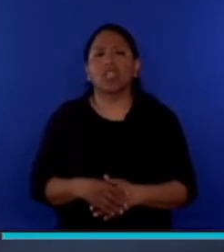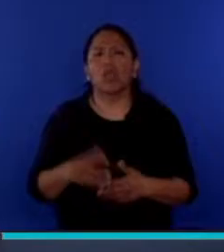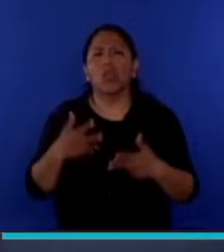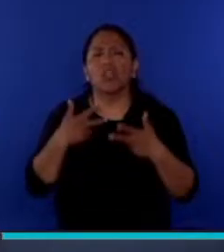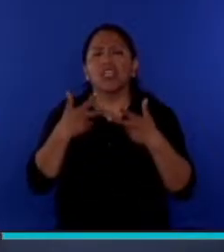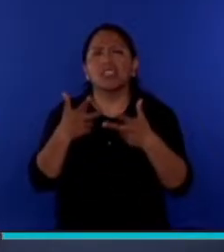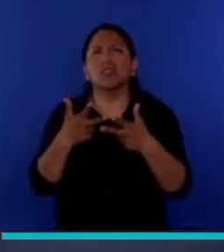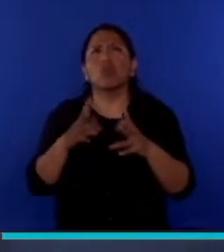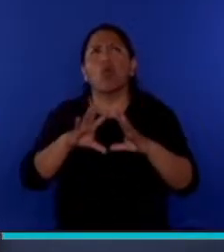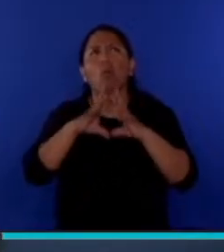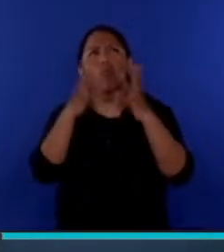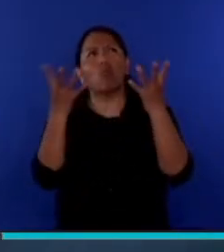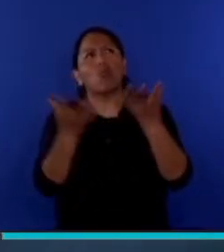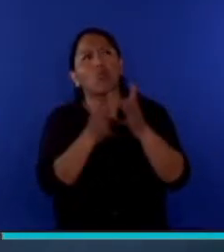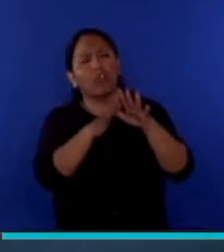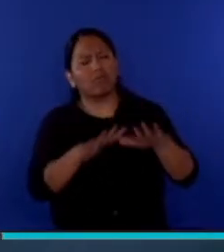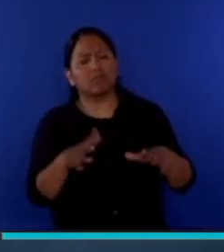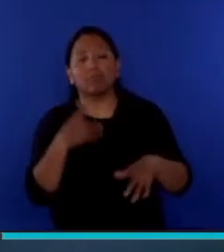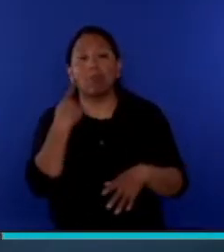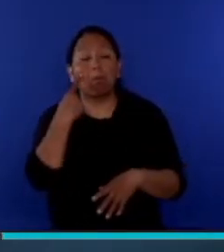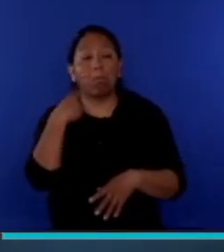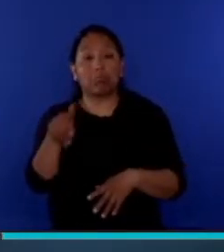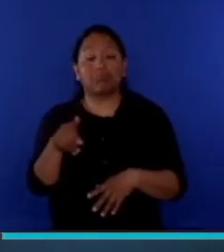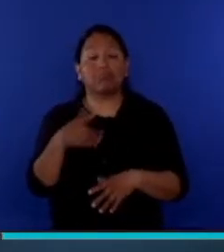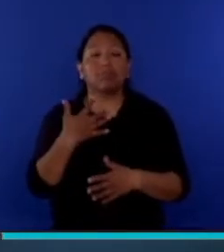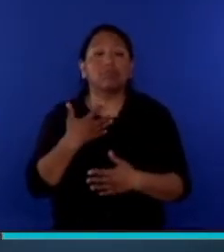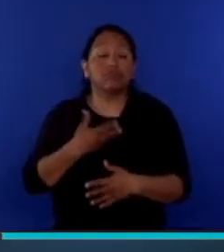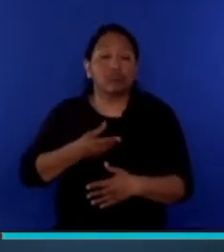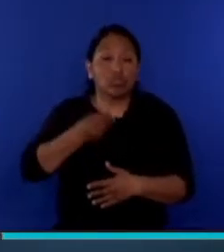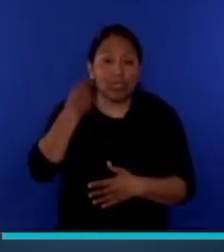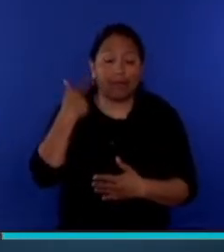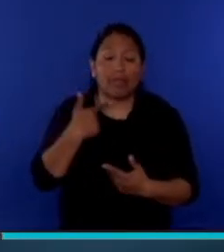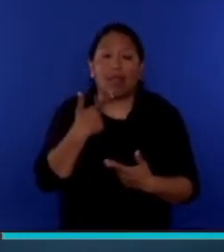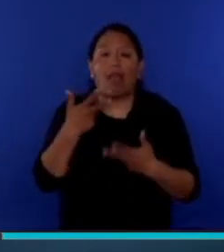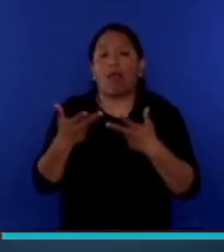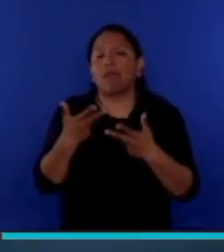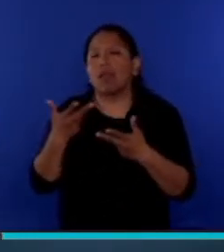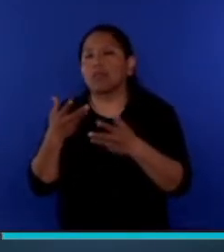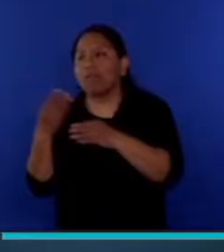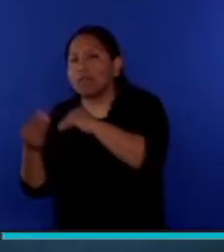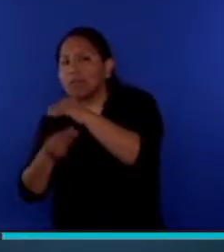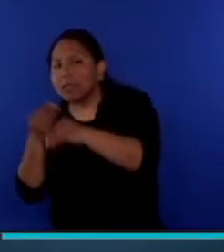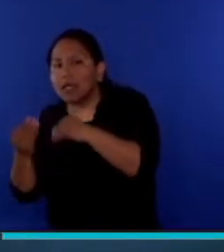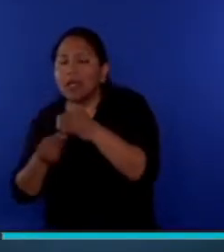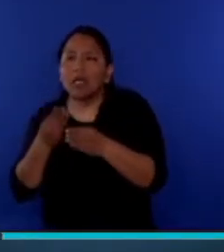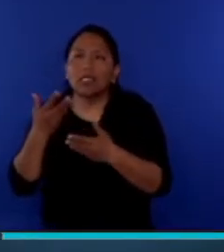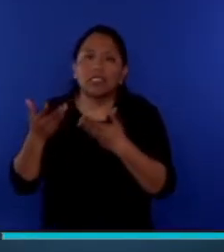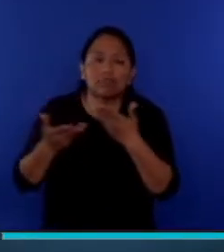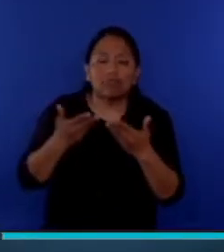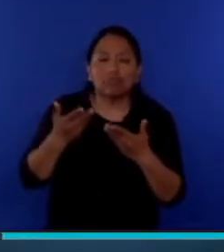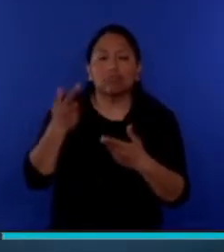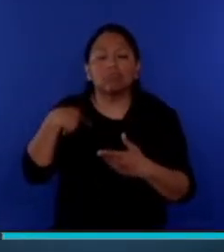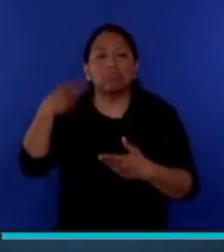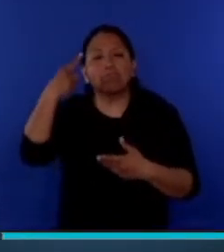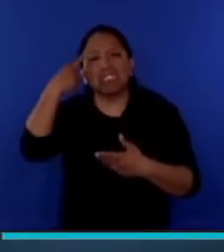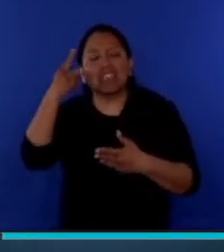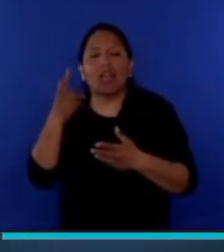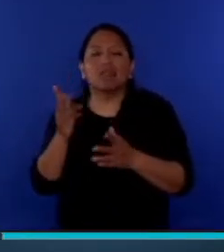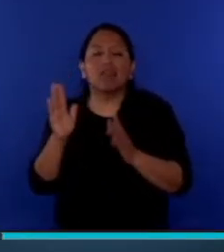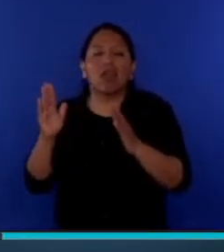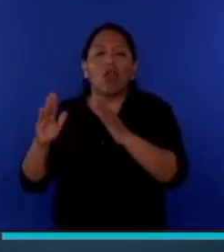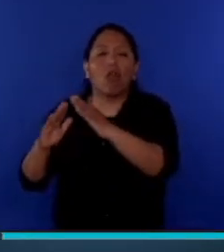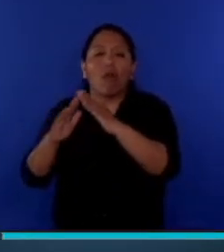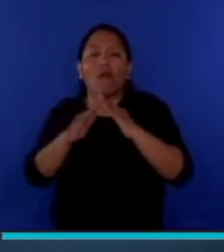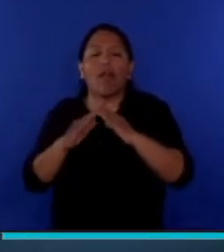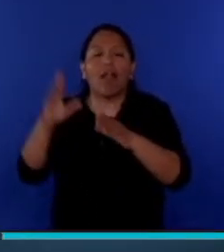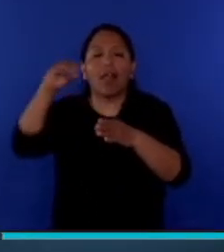las infancias hay mucho desconocimiento. A mí me ha pasado a veces de por ahí hablar con familiares y creer a veces que los hogares